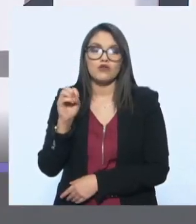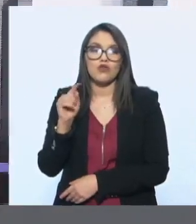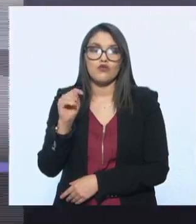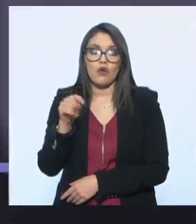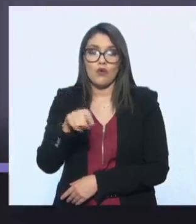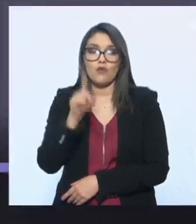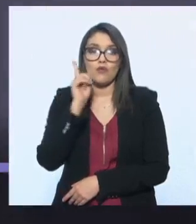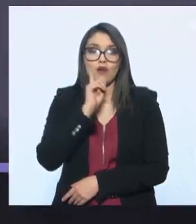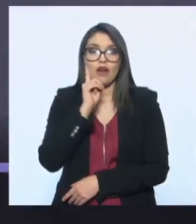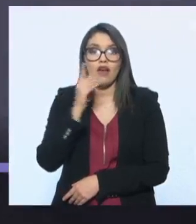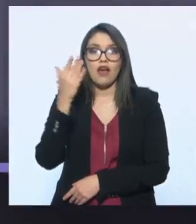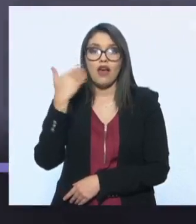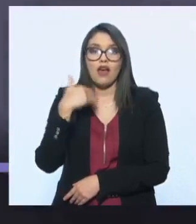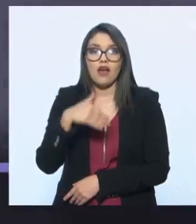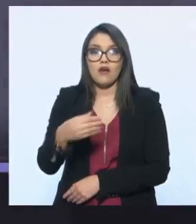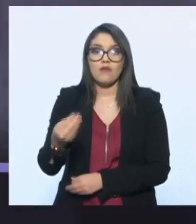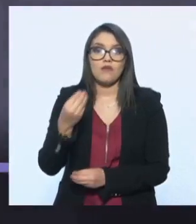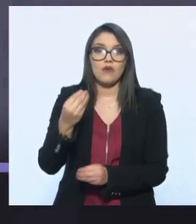que no ha tenido